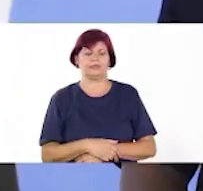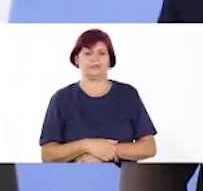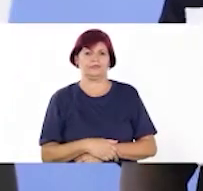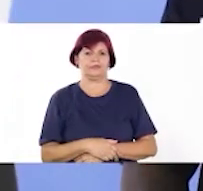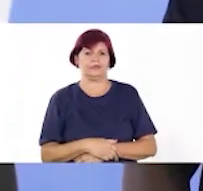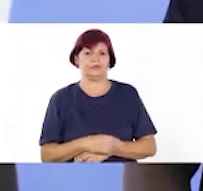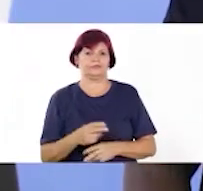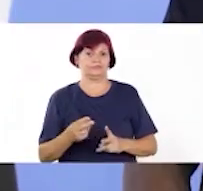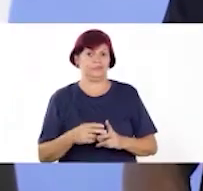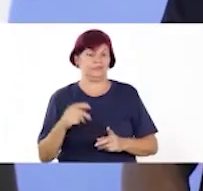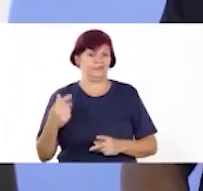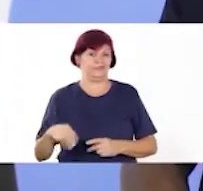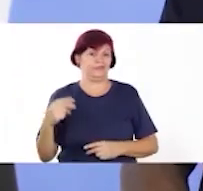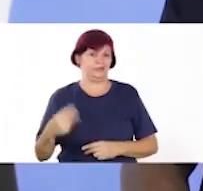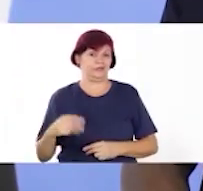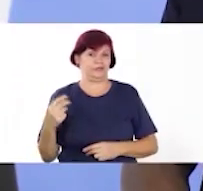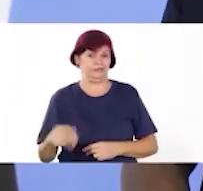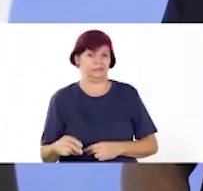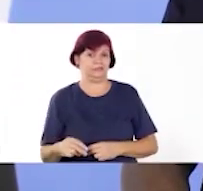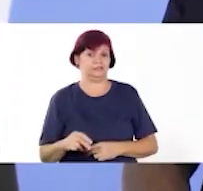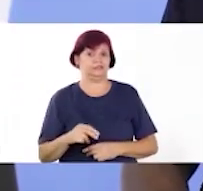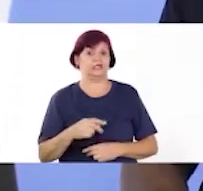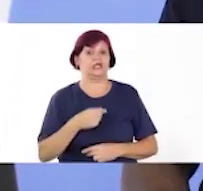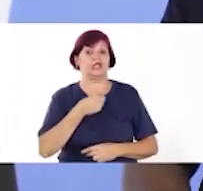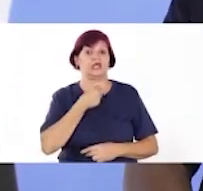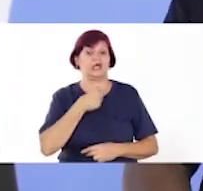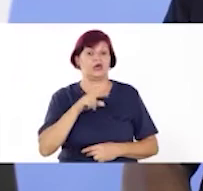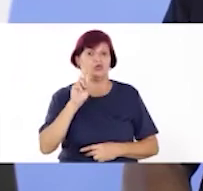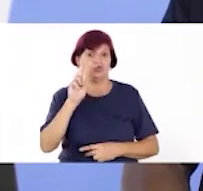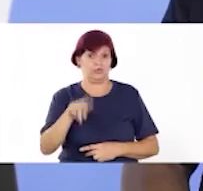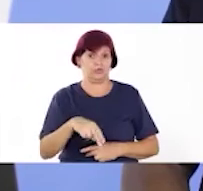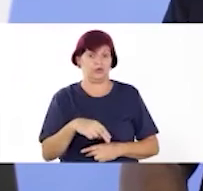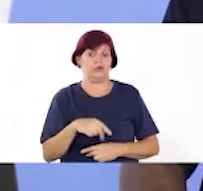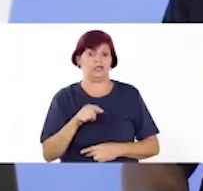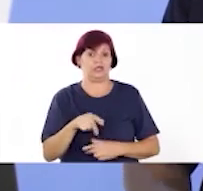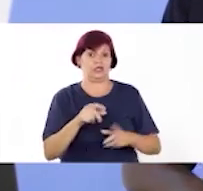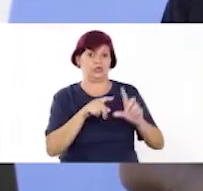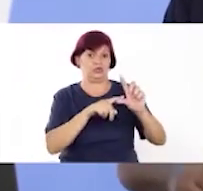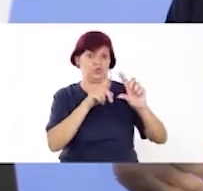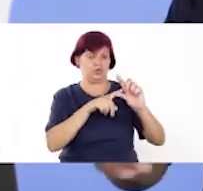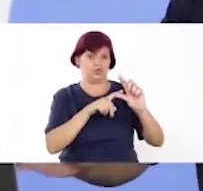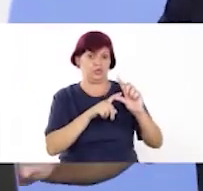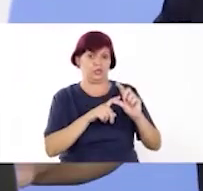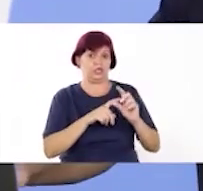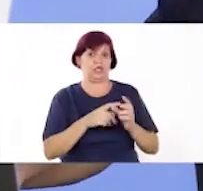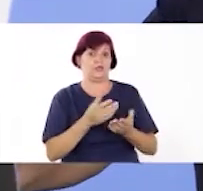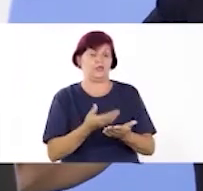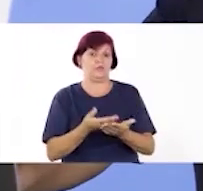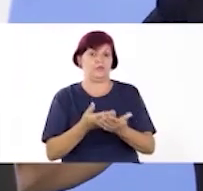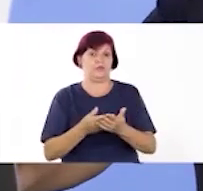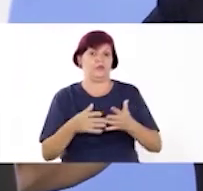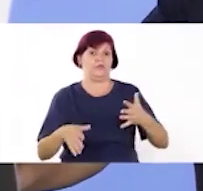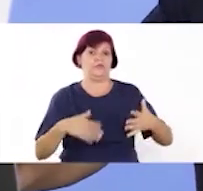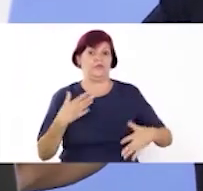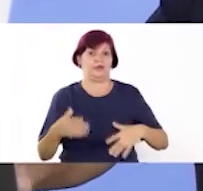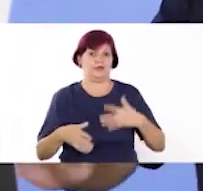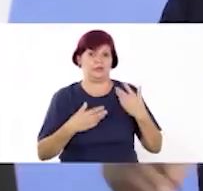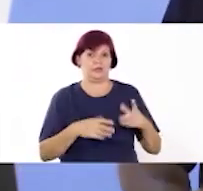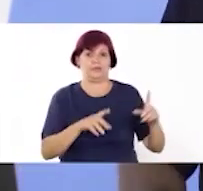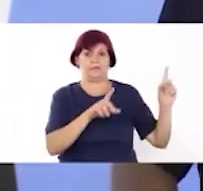Para ejercitarse y autoevaluarse en estos contenidos, le proponemos las siguientes actividades que aparecen en